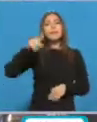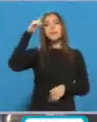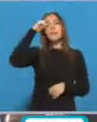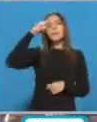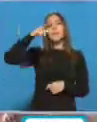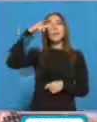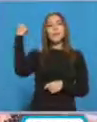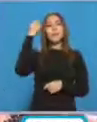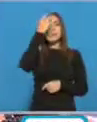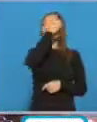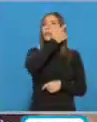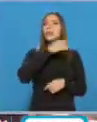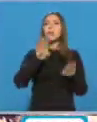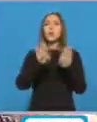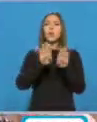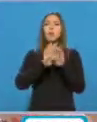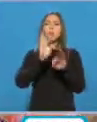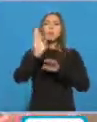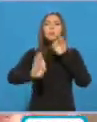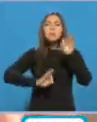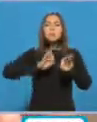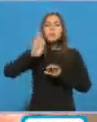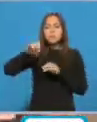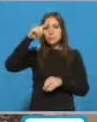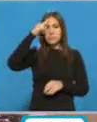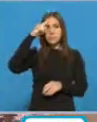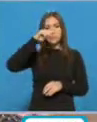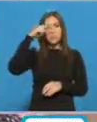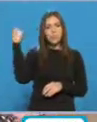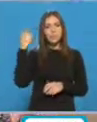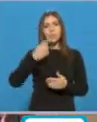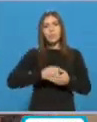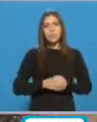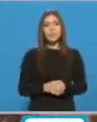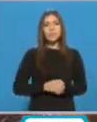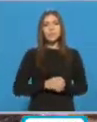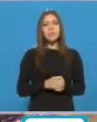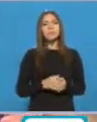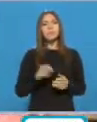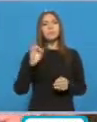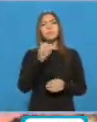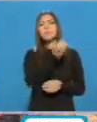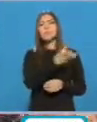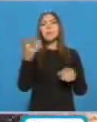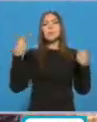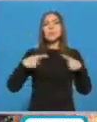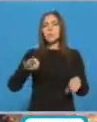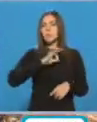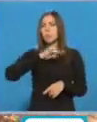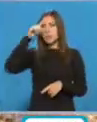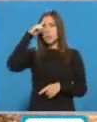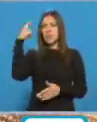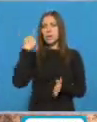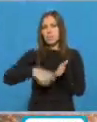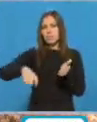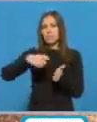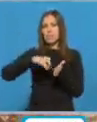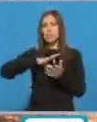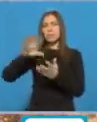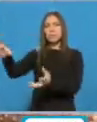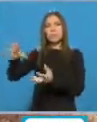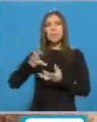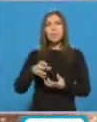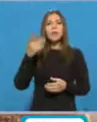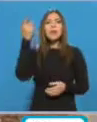su tenencia, ¿no? Lo comentamos con Ezequiel. Cualquier persona lo puede comprar, pero no tomamos en